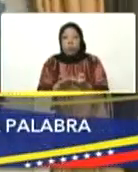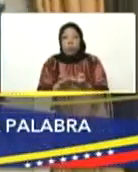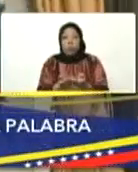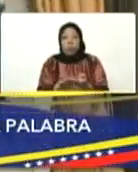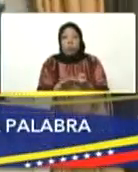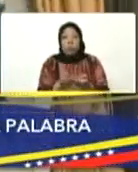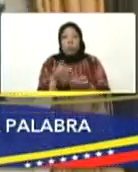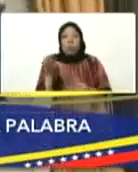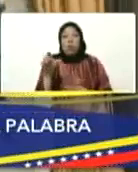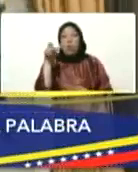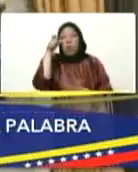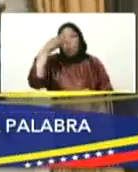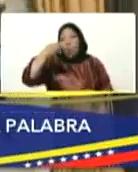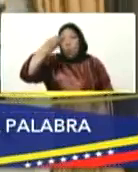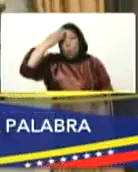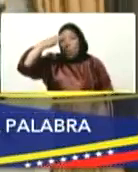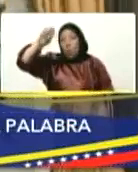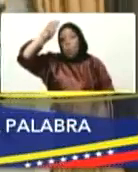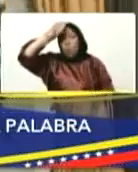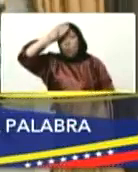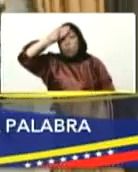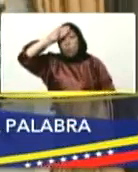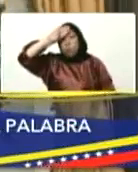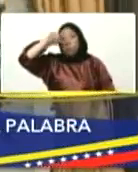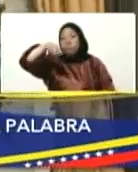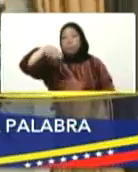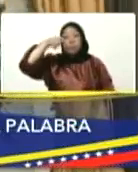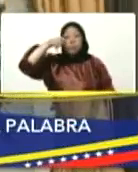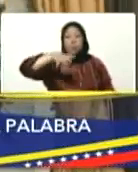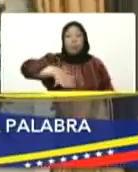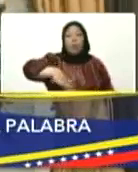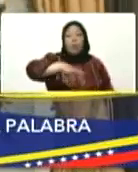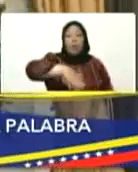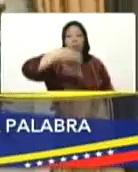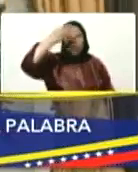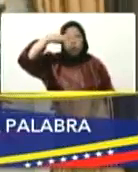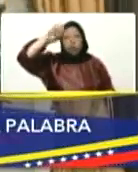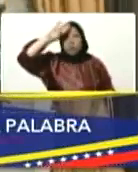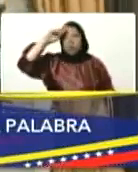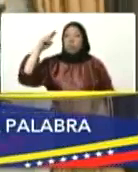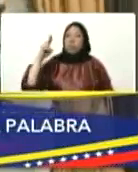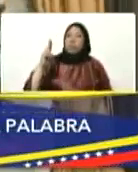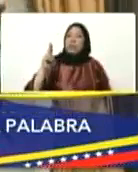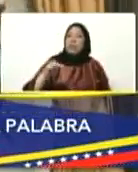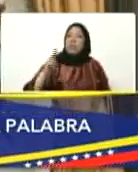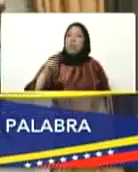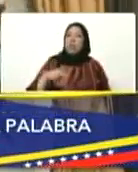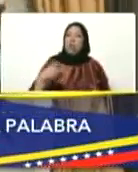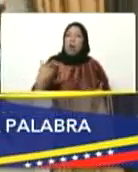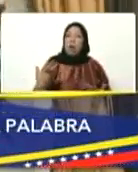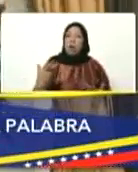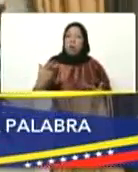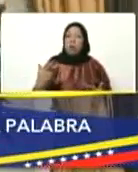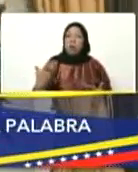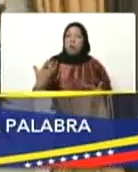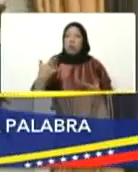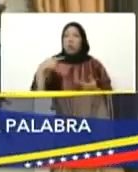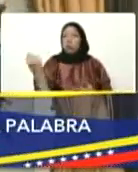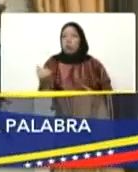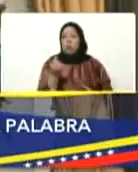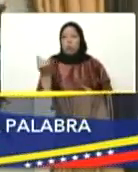Porque Cuba tiene que saberlo, Dagoberto. Cuba en ninguna circunstancia está